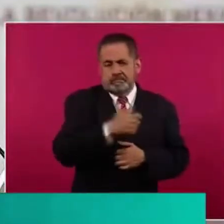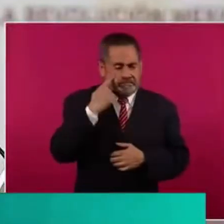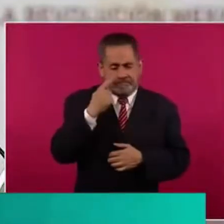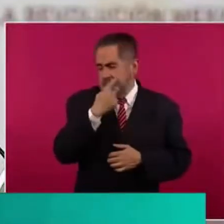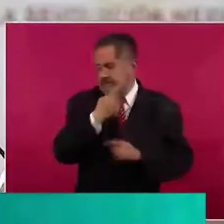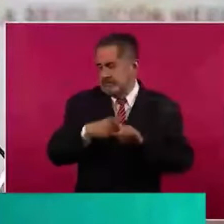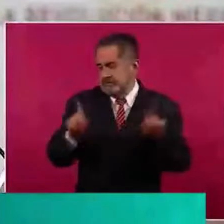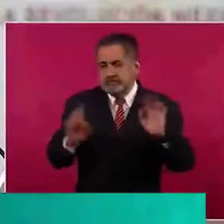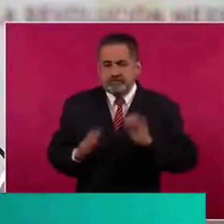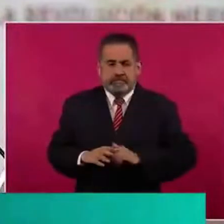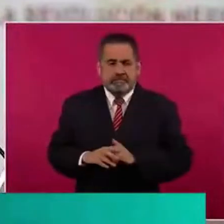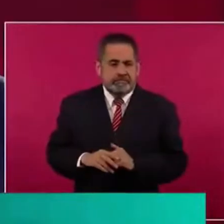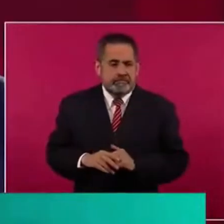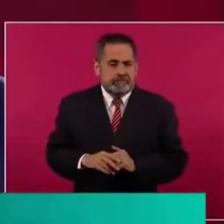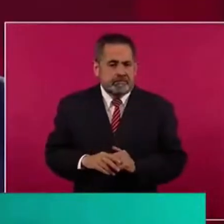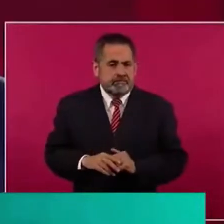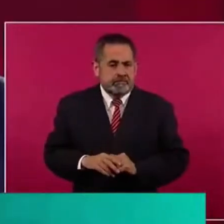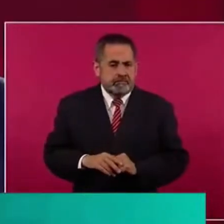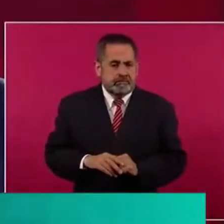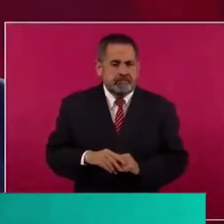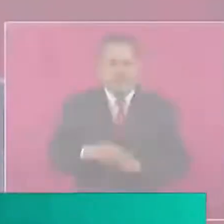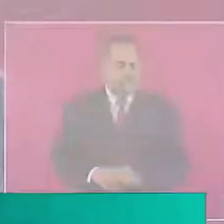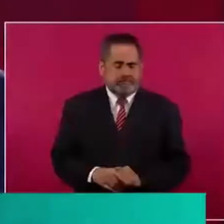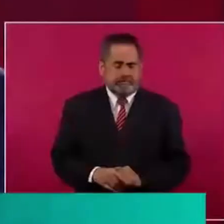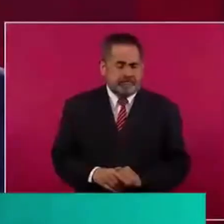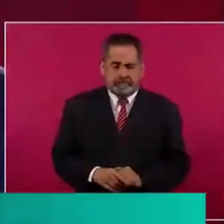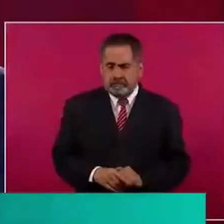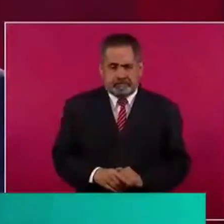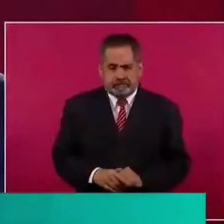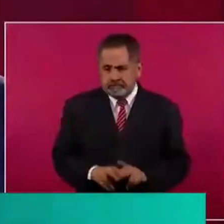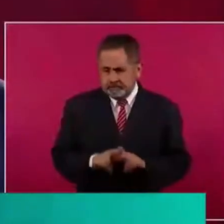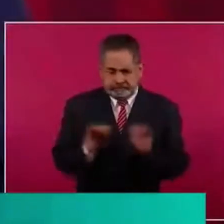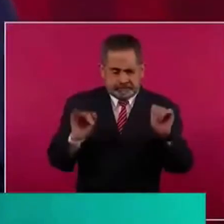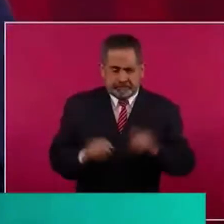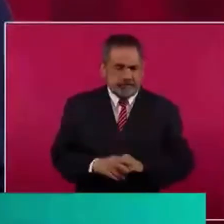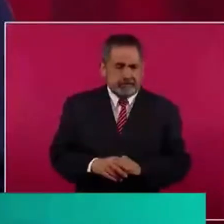esto no está para politiquería. Aquí